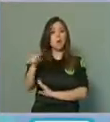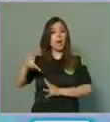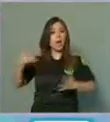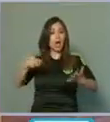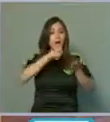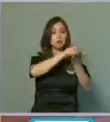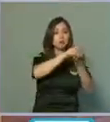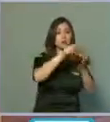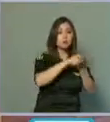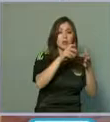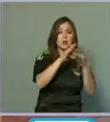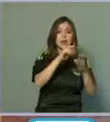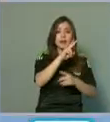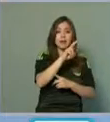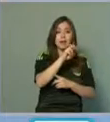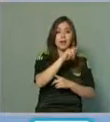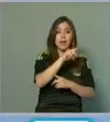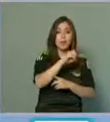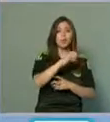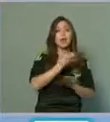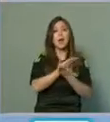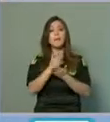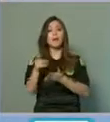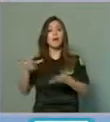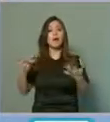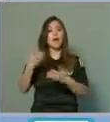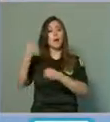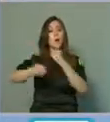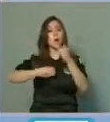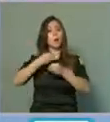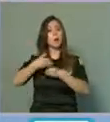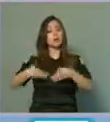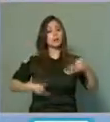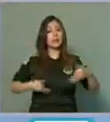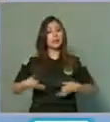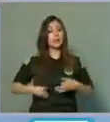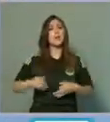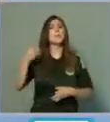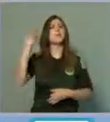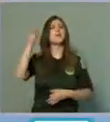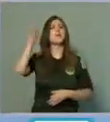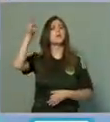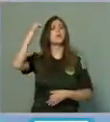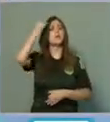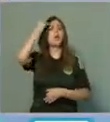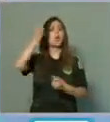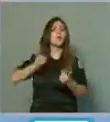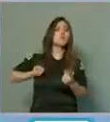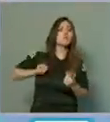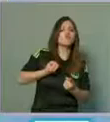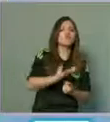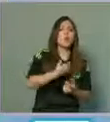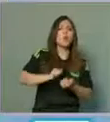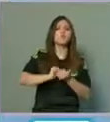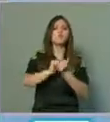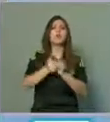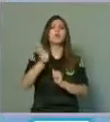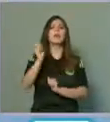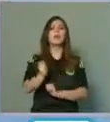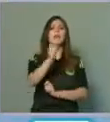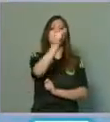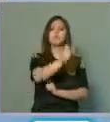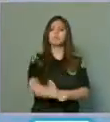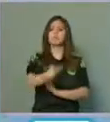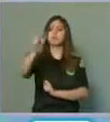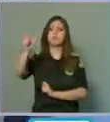como la que tú mencionas. Y justamente su aporte es esta parte de penetrar en el sentimiento de los personajes, que